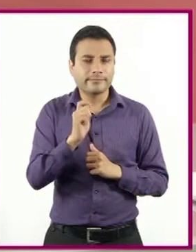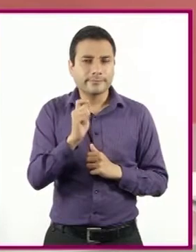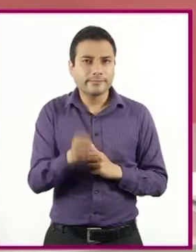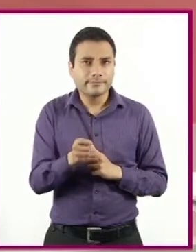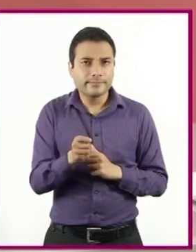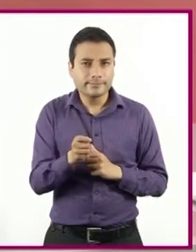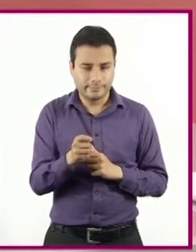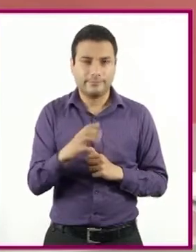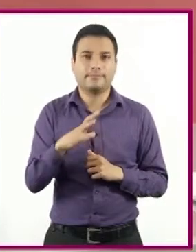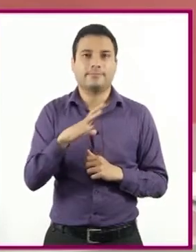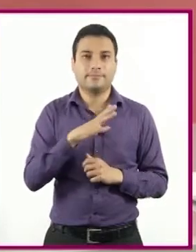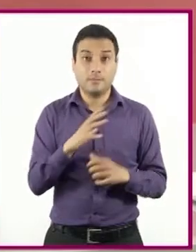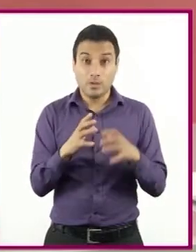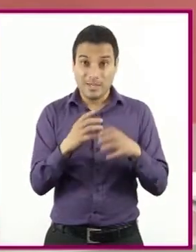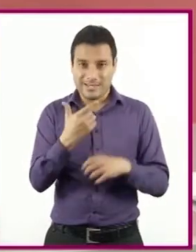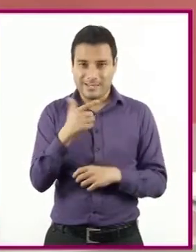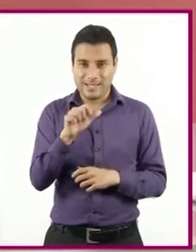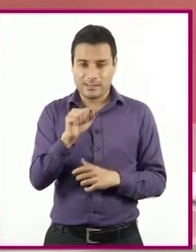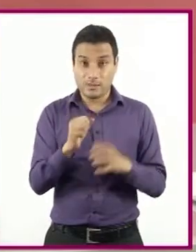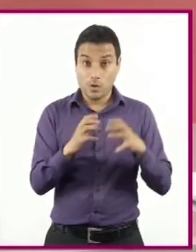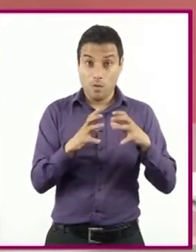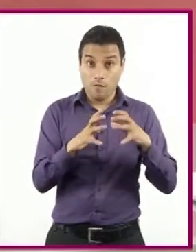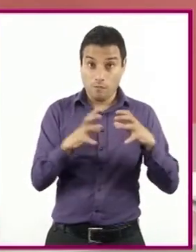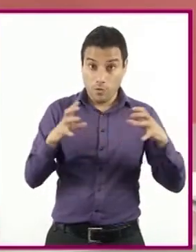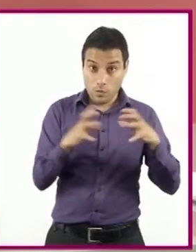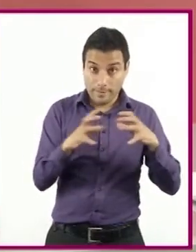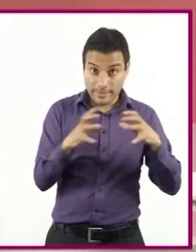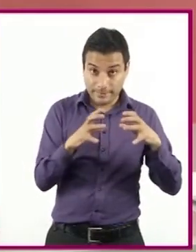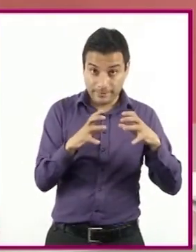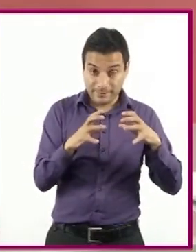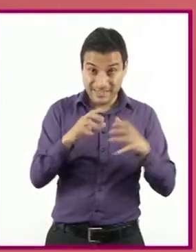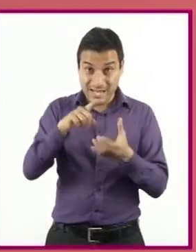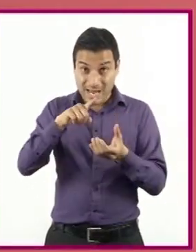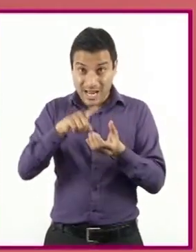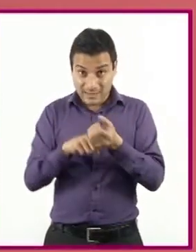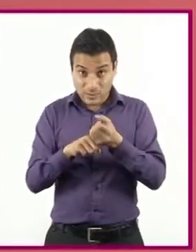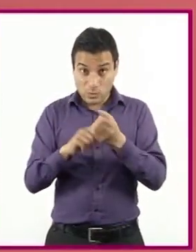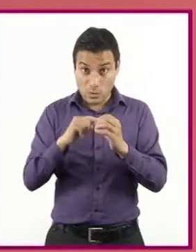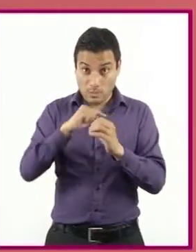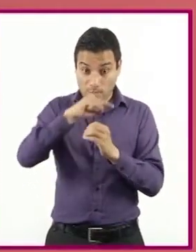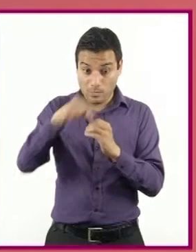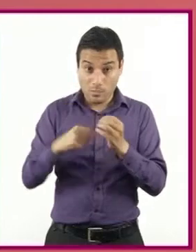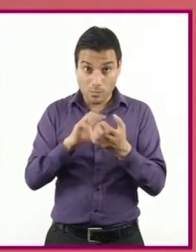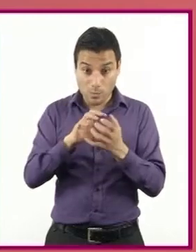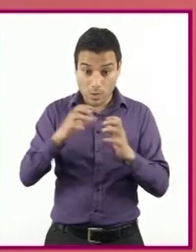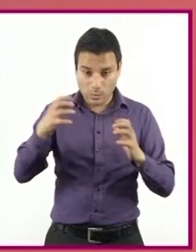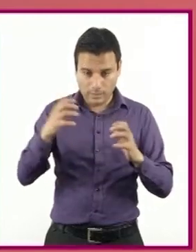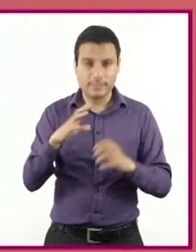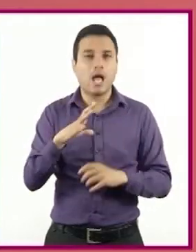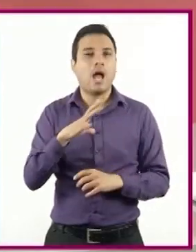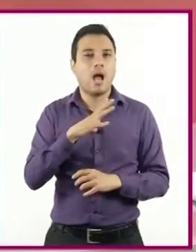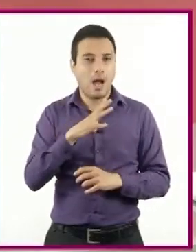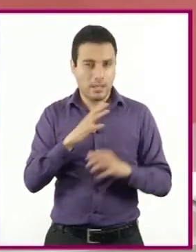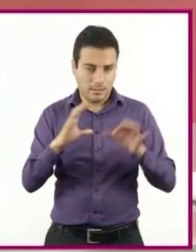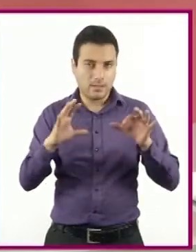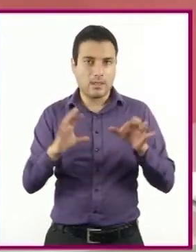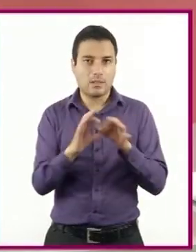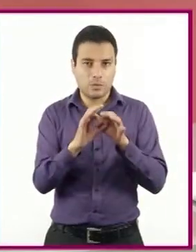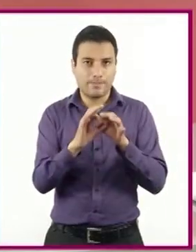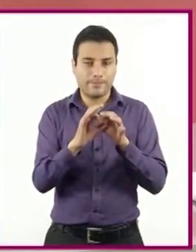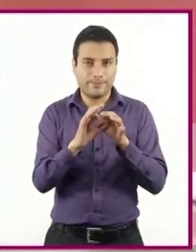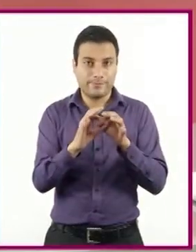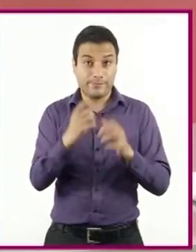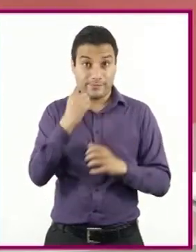directa entre el volumen de cualquier gas y el número de moléculas que contiene. En el ejemplo, pueden observar que en